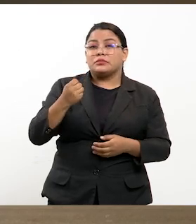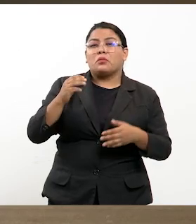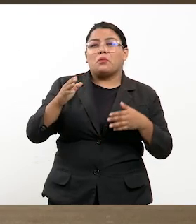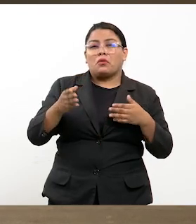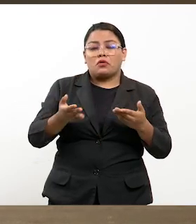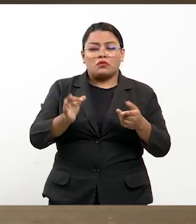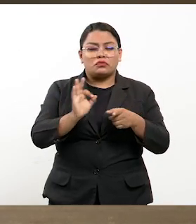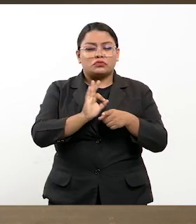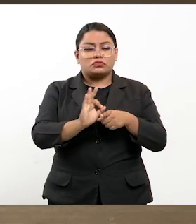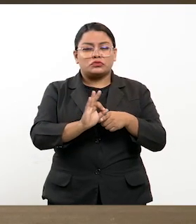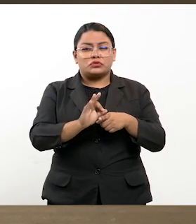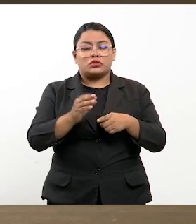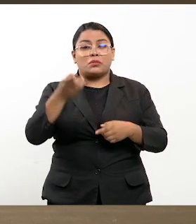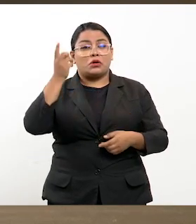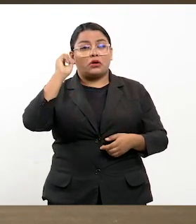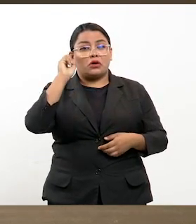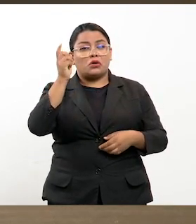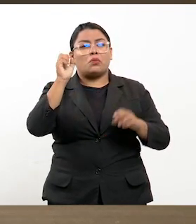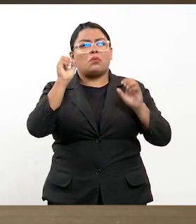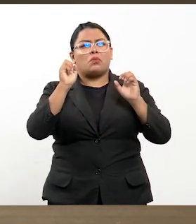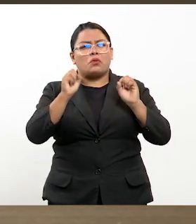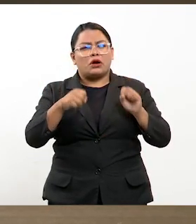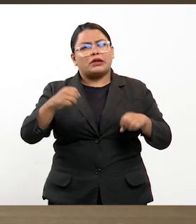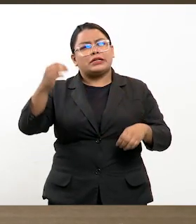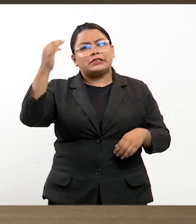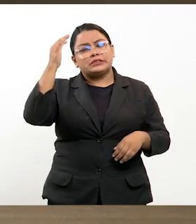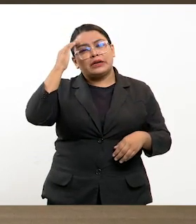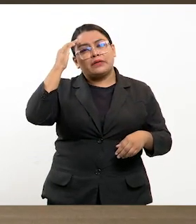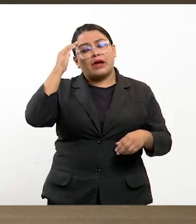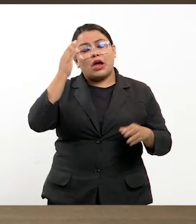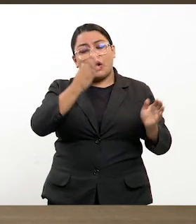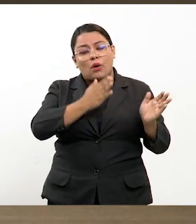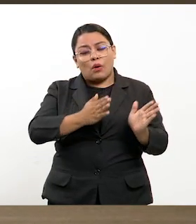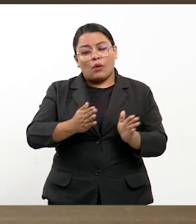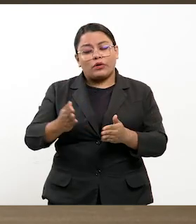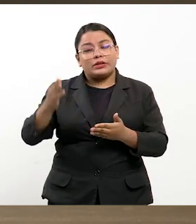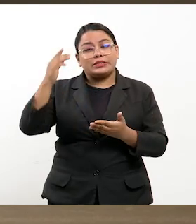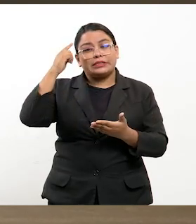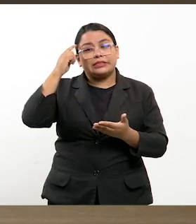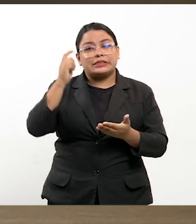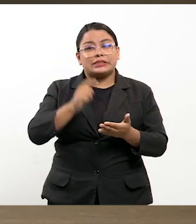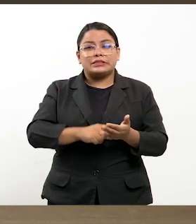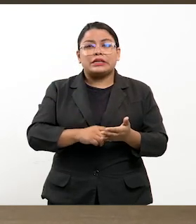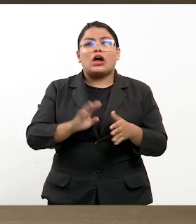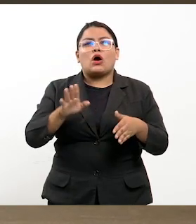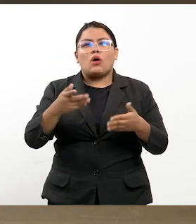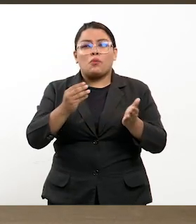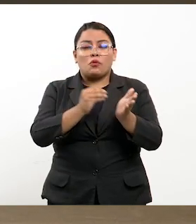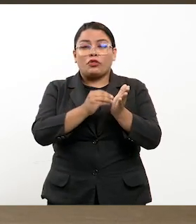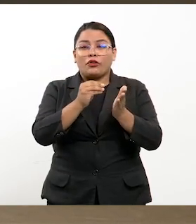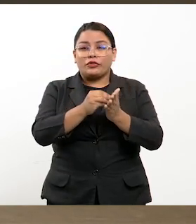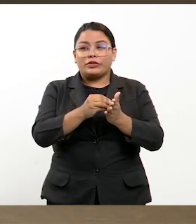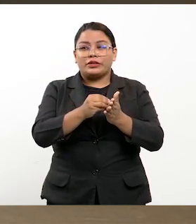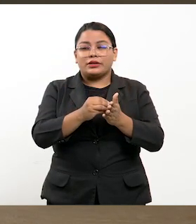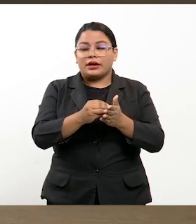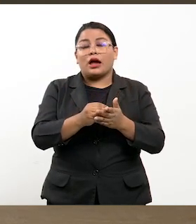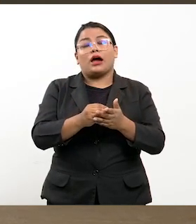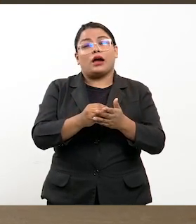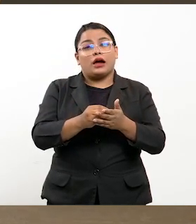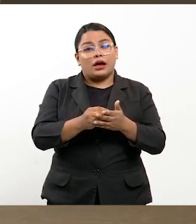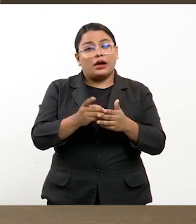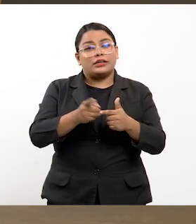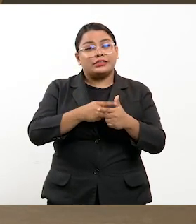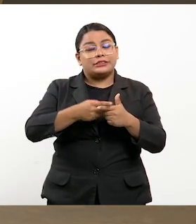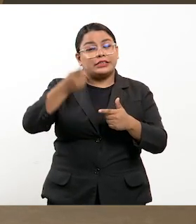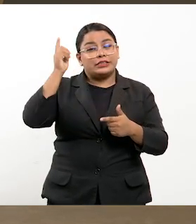porque sirve para que nuestros docentes conozcan cómo está estructurada la prueba y cómo debe calificarla. Es así que el